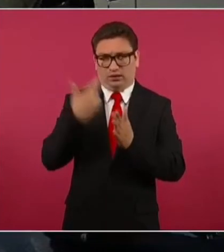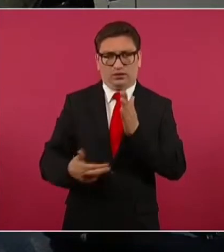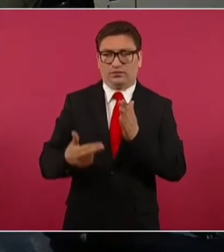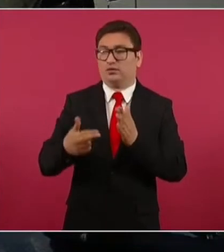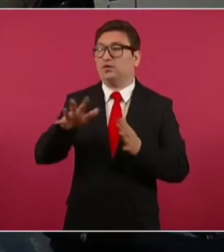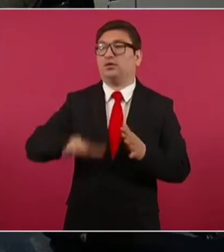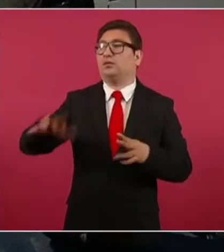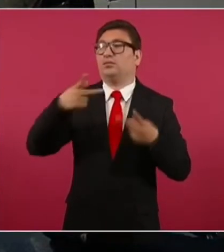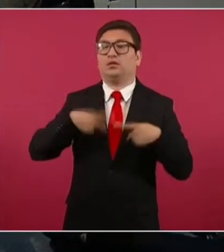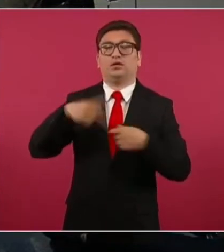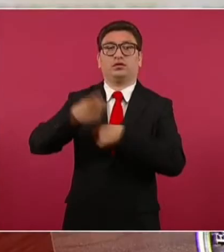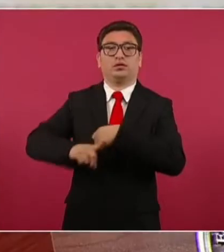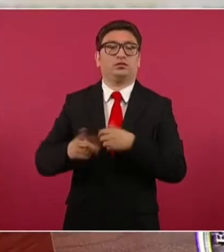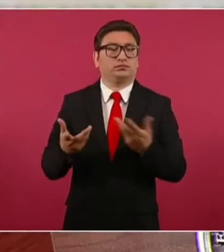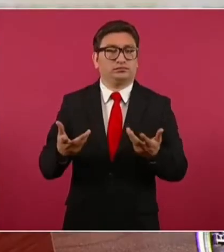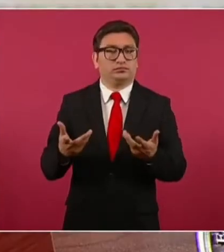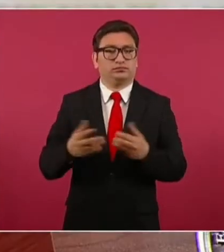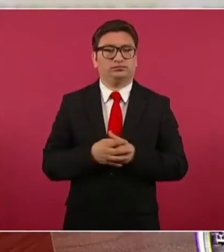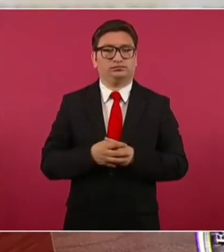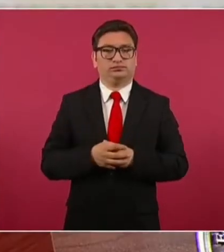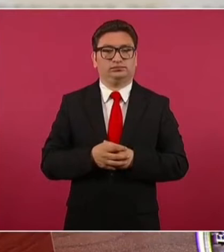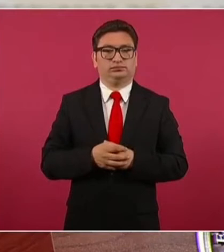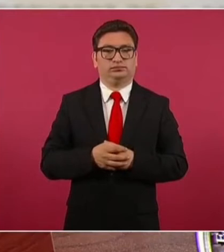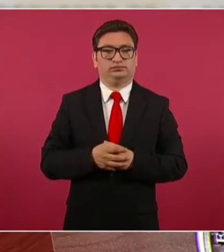la vida pública